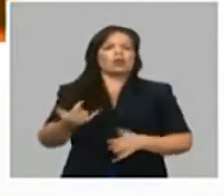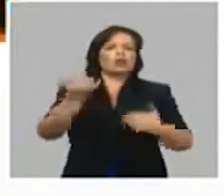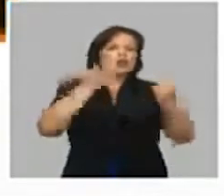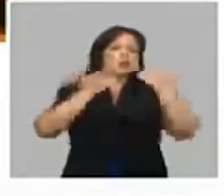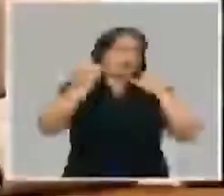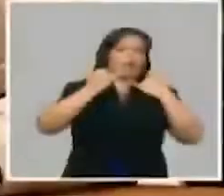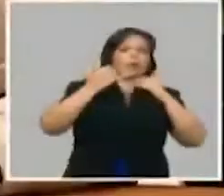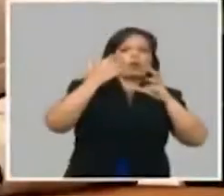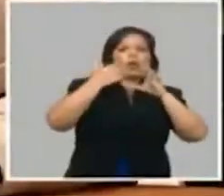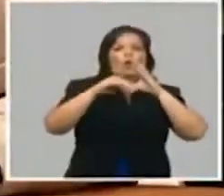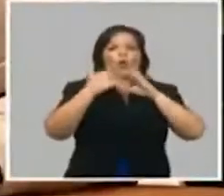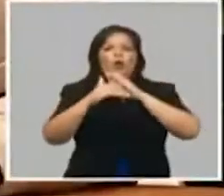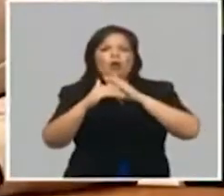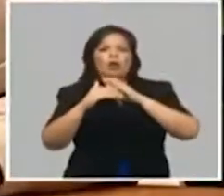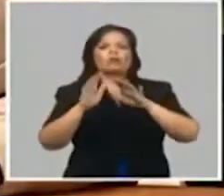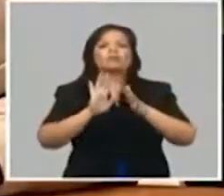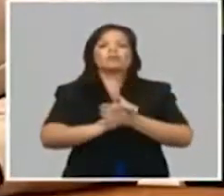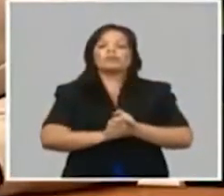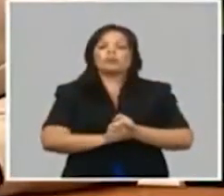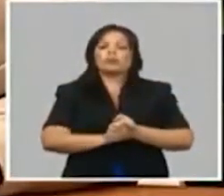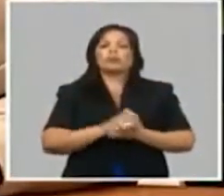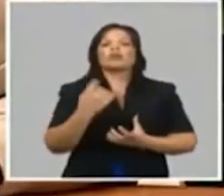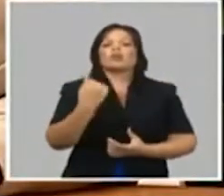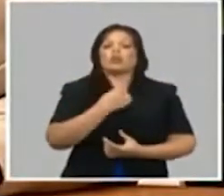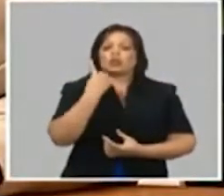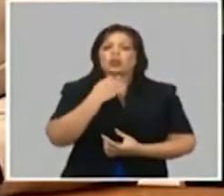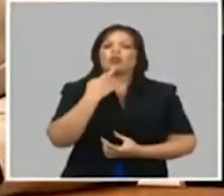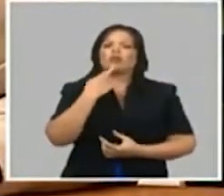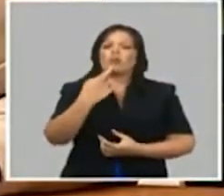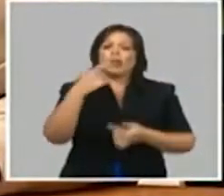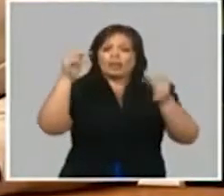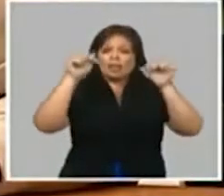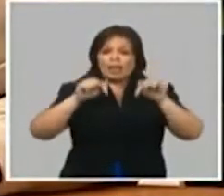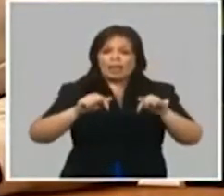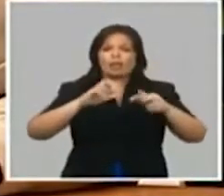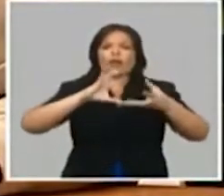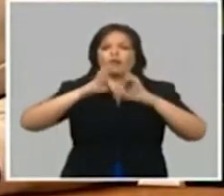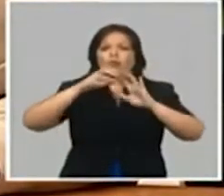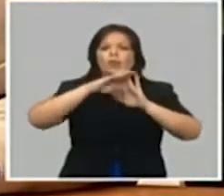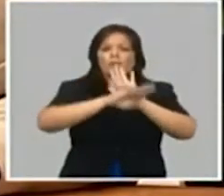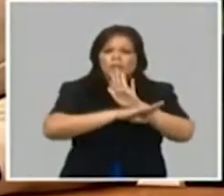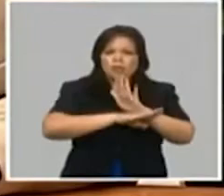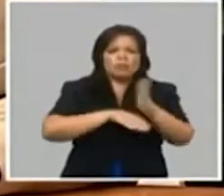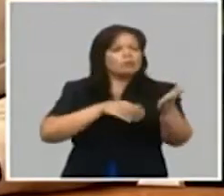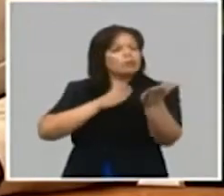Y decimos, esto llegó para quedarse. Lo vamos a seguir